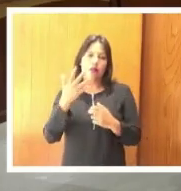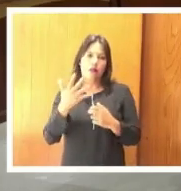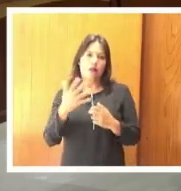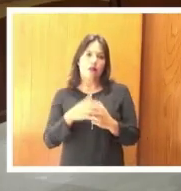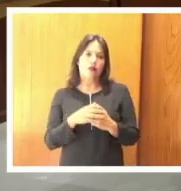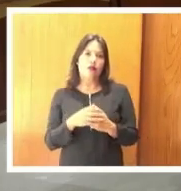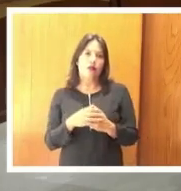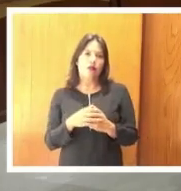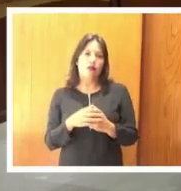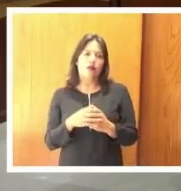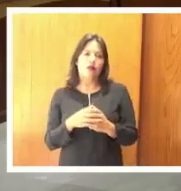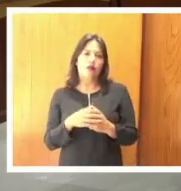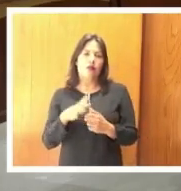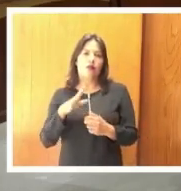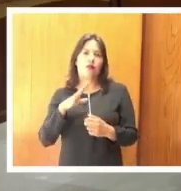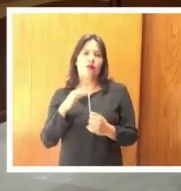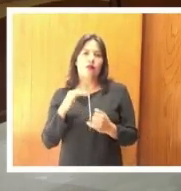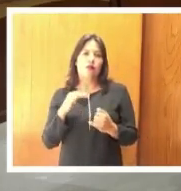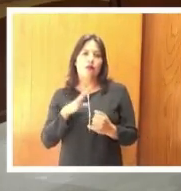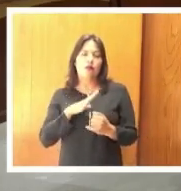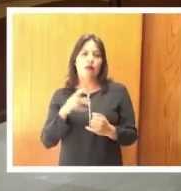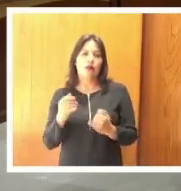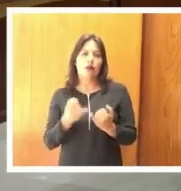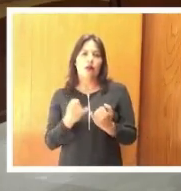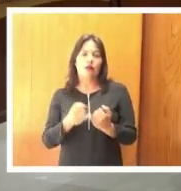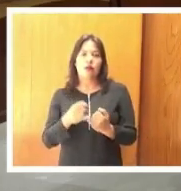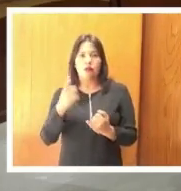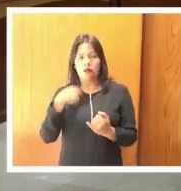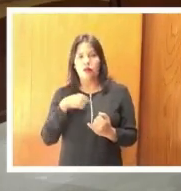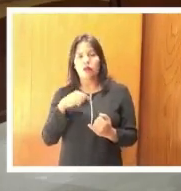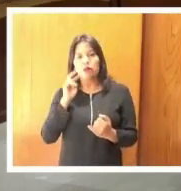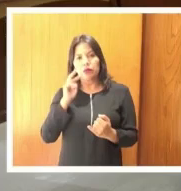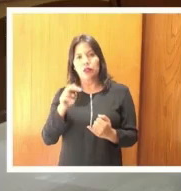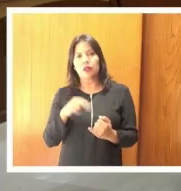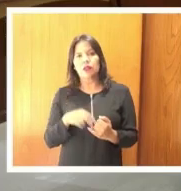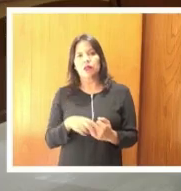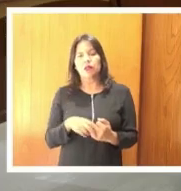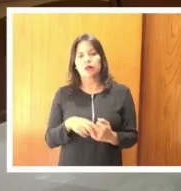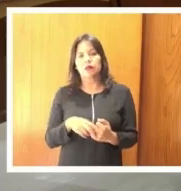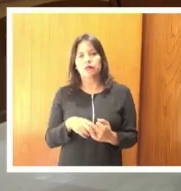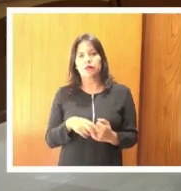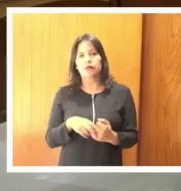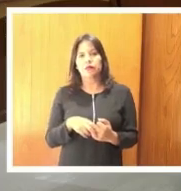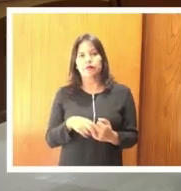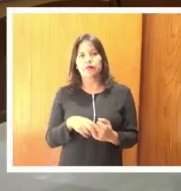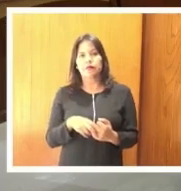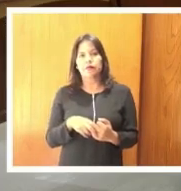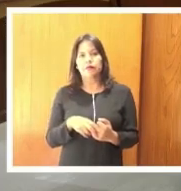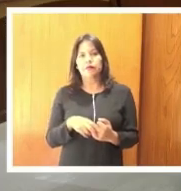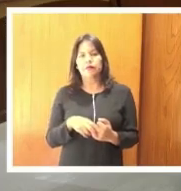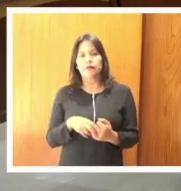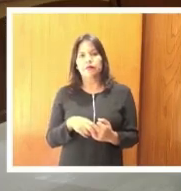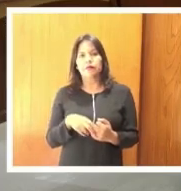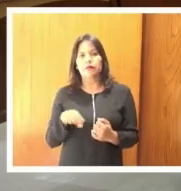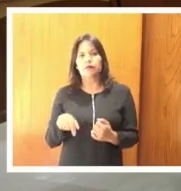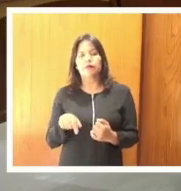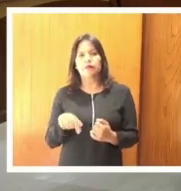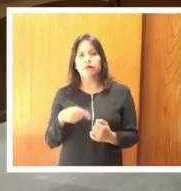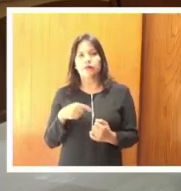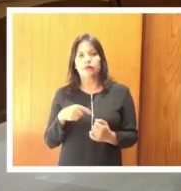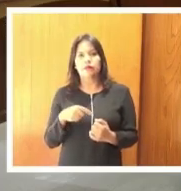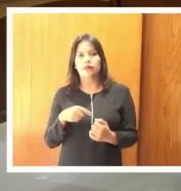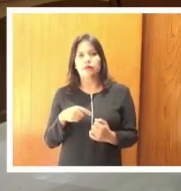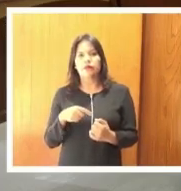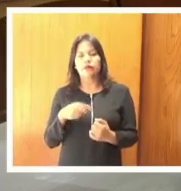1825 también tendría opinión particular, por favor. Olvidé omitirla, lo omití ahorita en el desarrollo